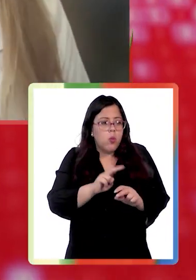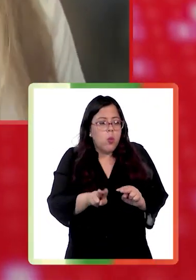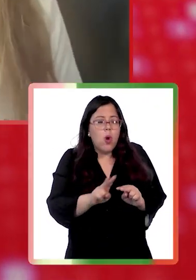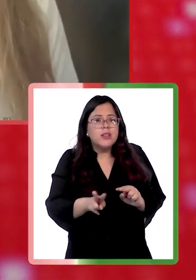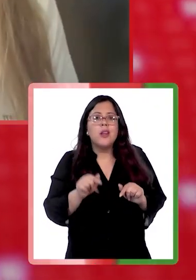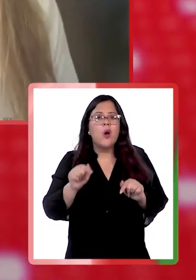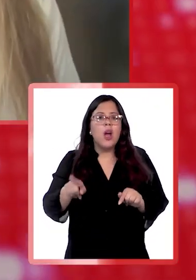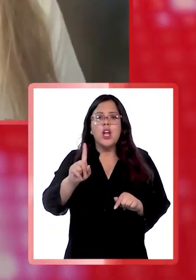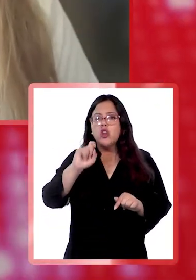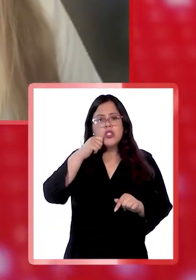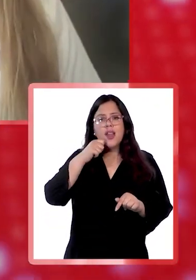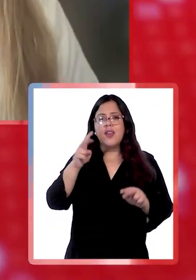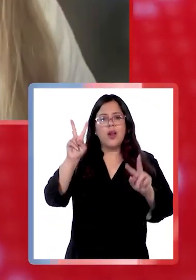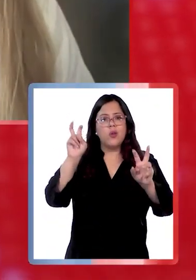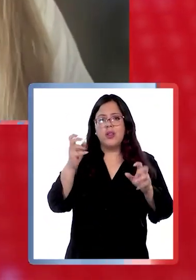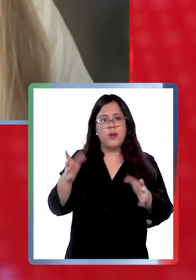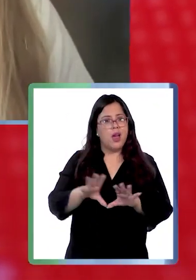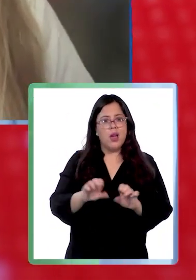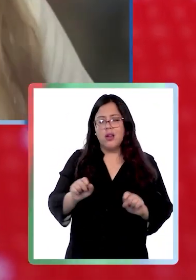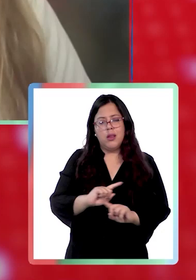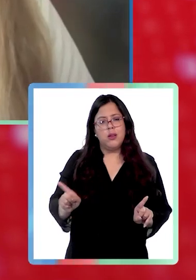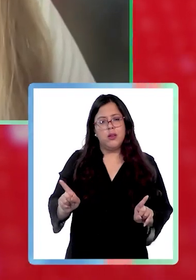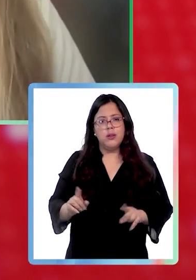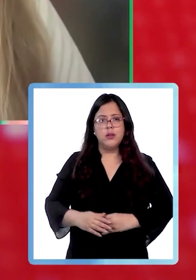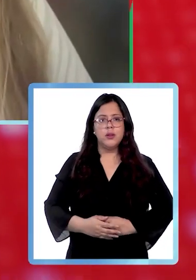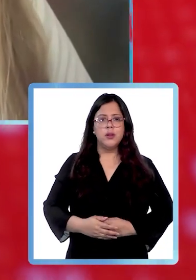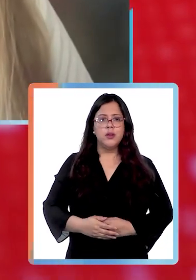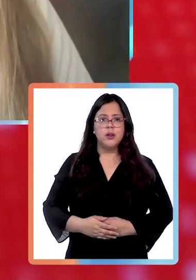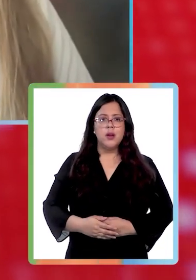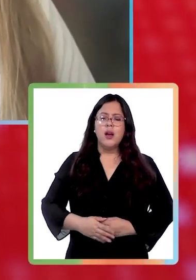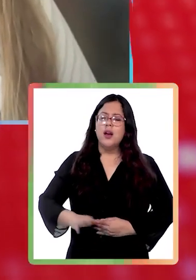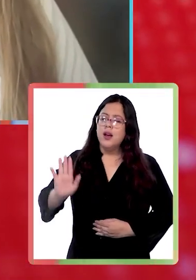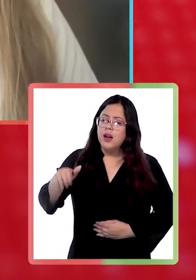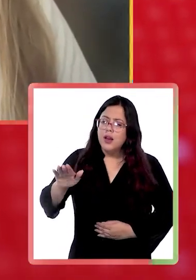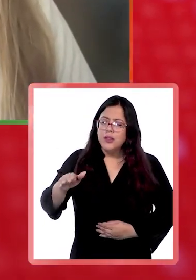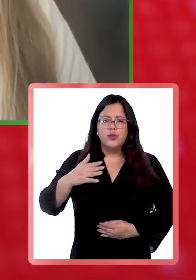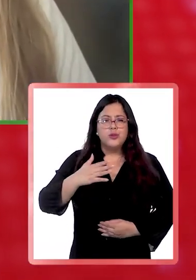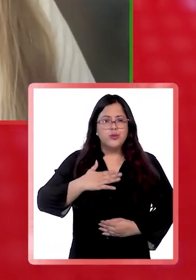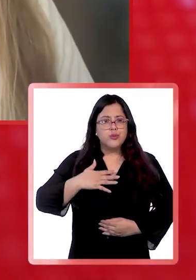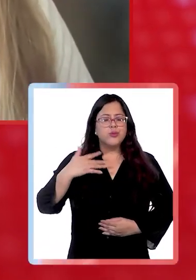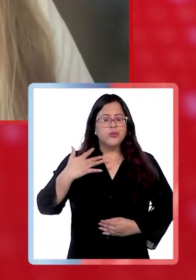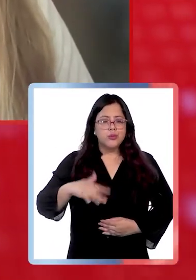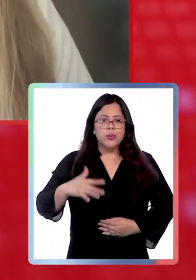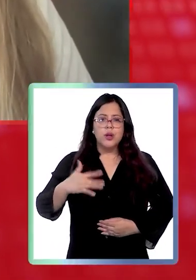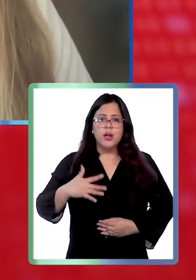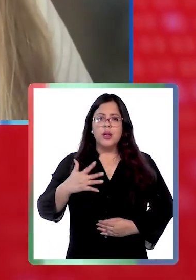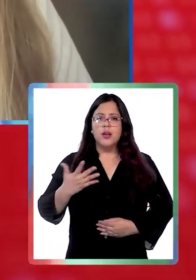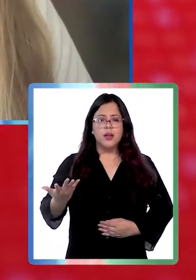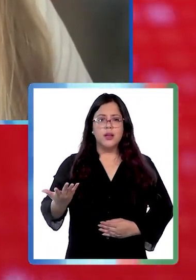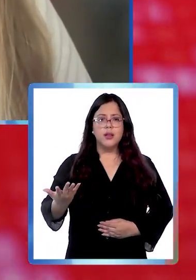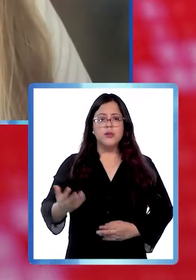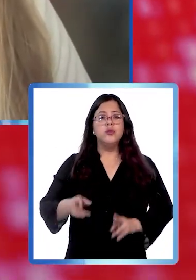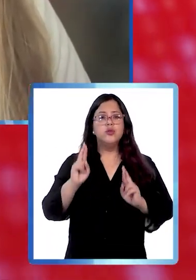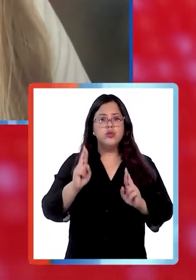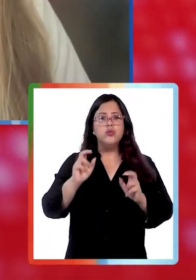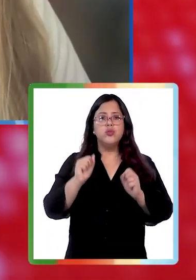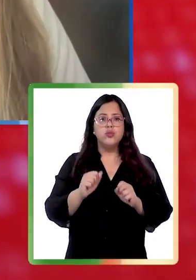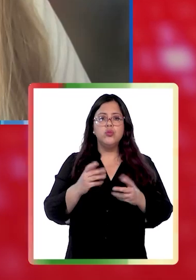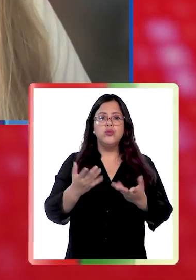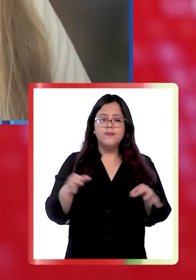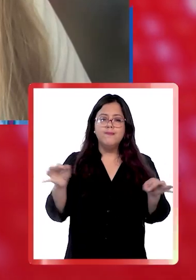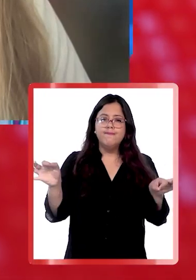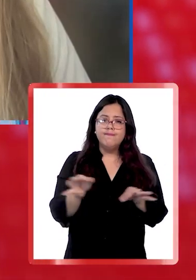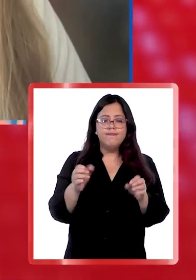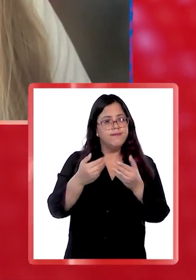porque no puedo hacerlo, ya no se considera consentimiento. Acá, doctora, para mí es sumamente importante